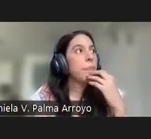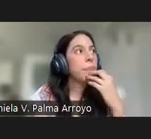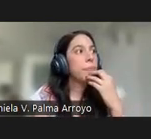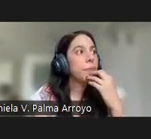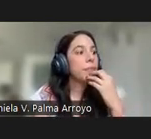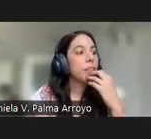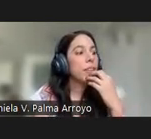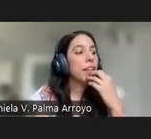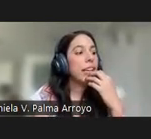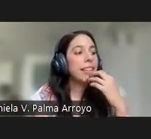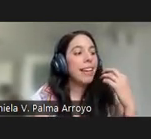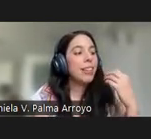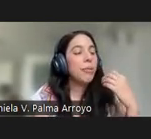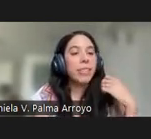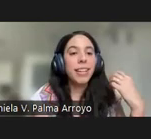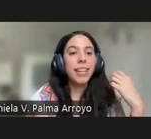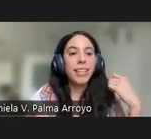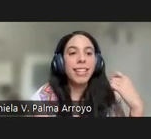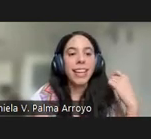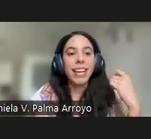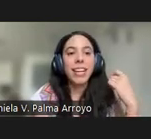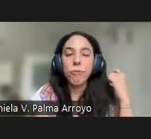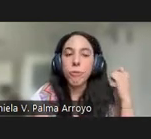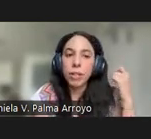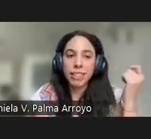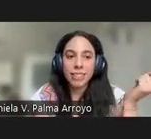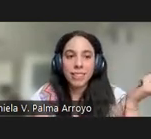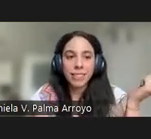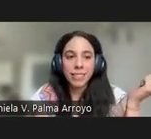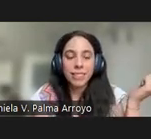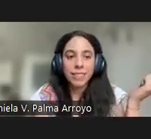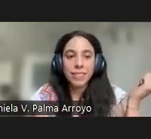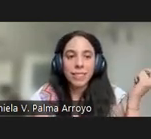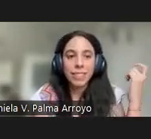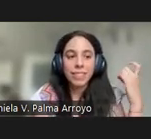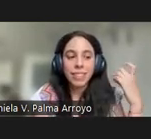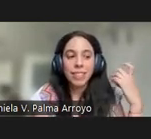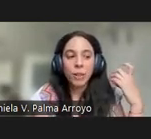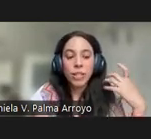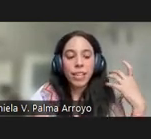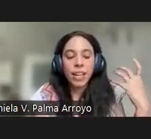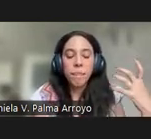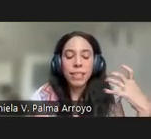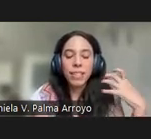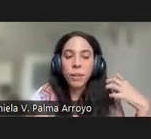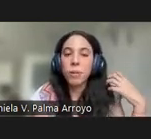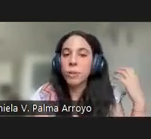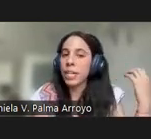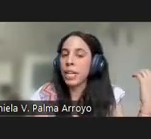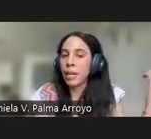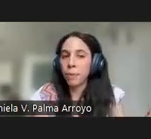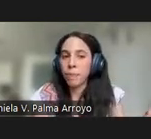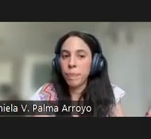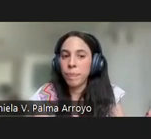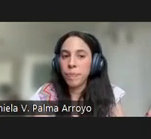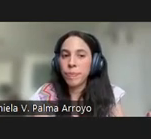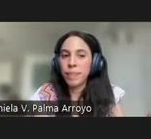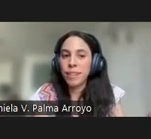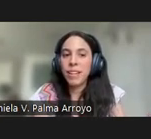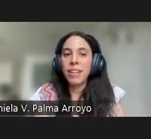motor, que sea como esa idea de fuga. O si quieren, piénsenlo como un